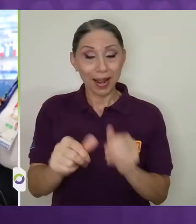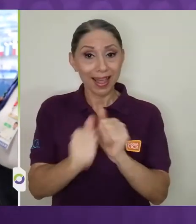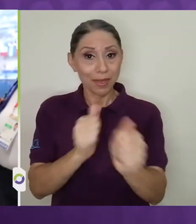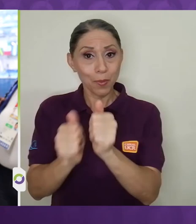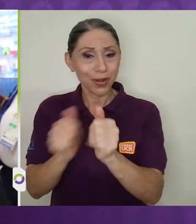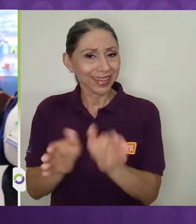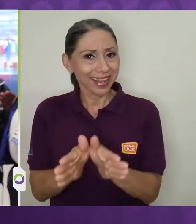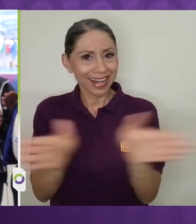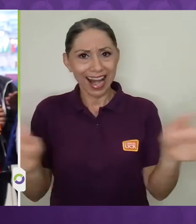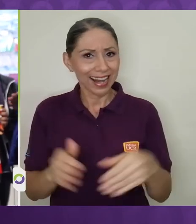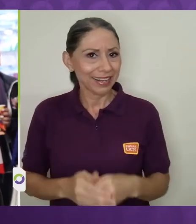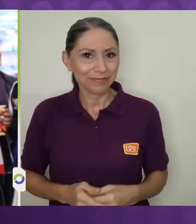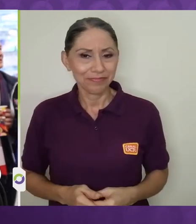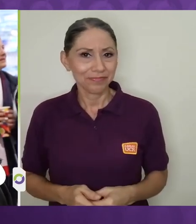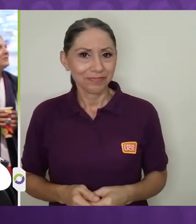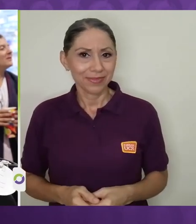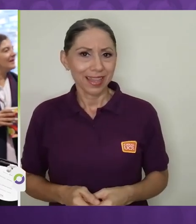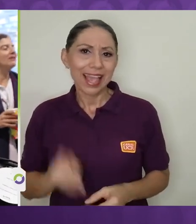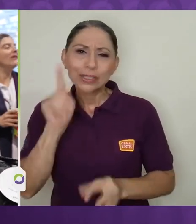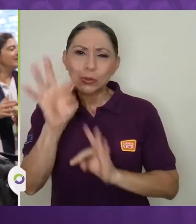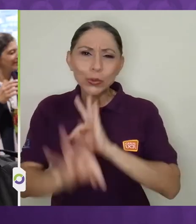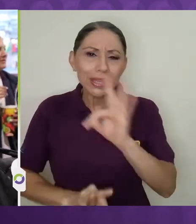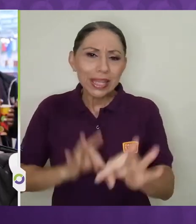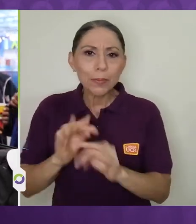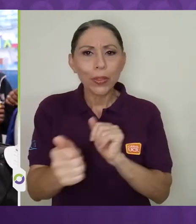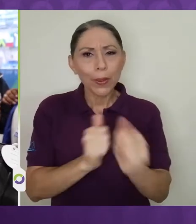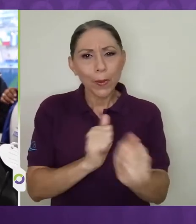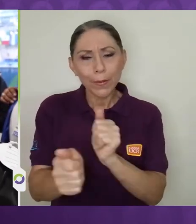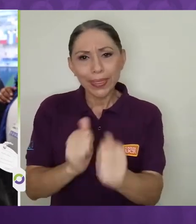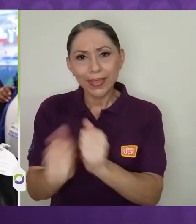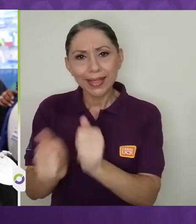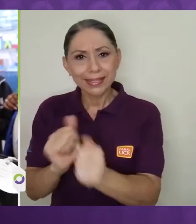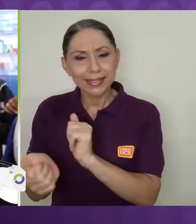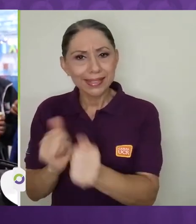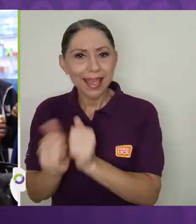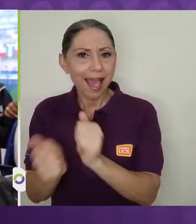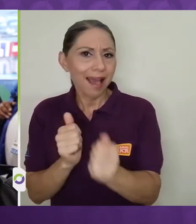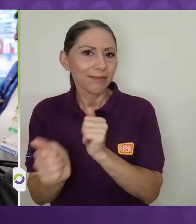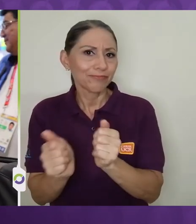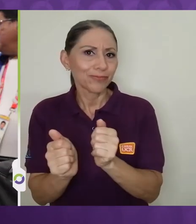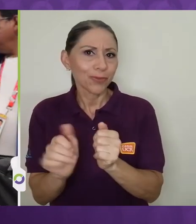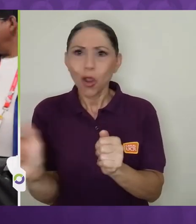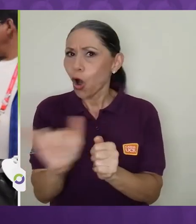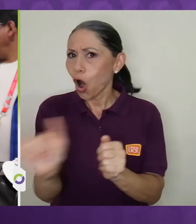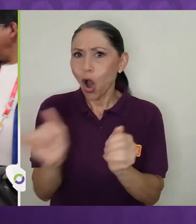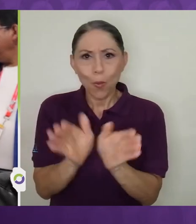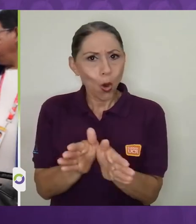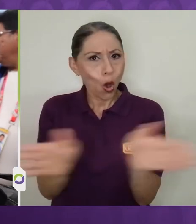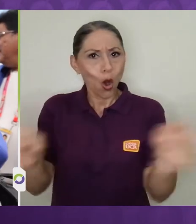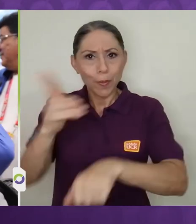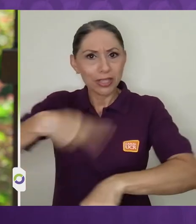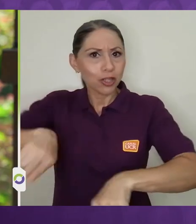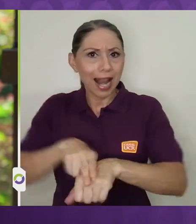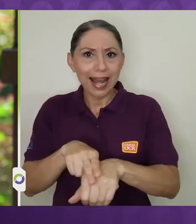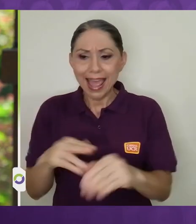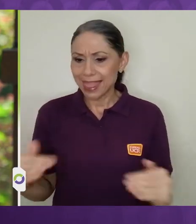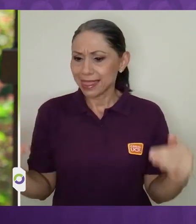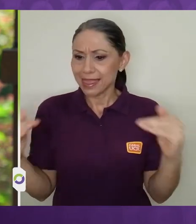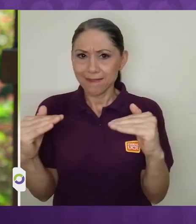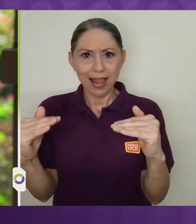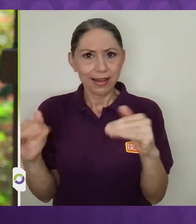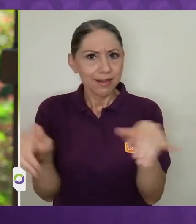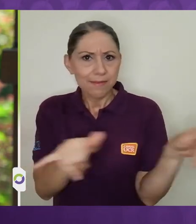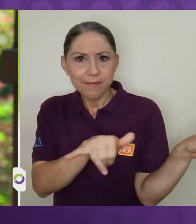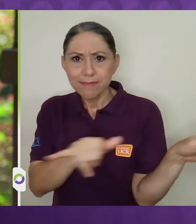Para deporte en general, es un tipo de competencia como convencional, del mismo nivel, del